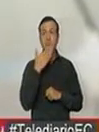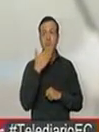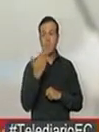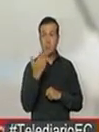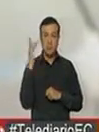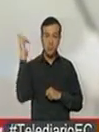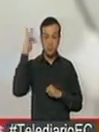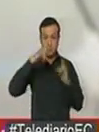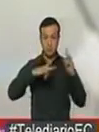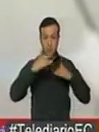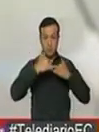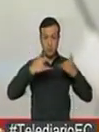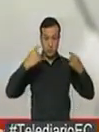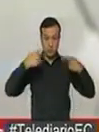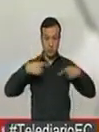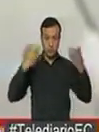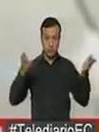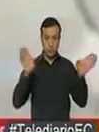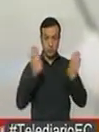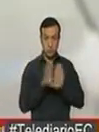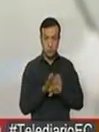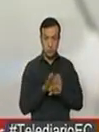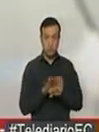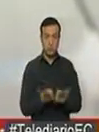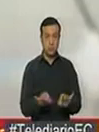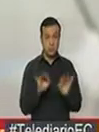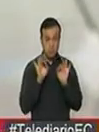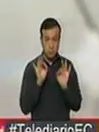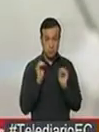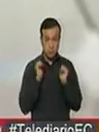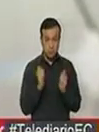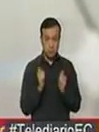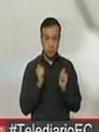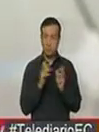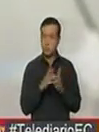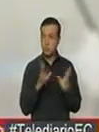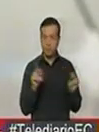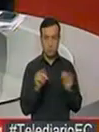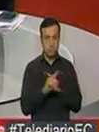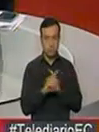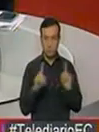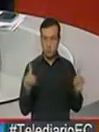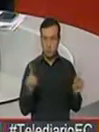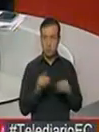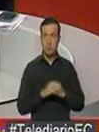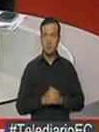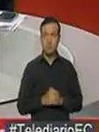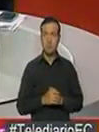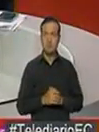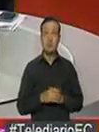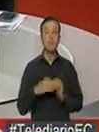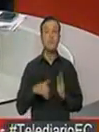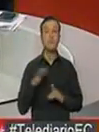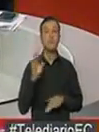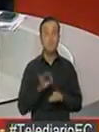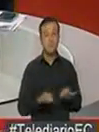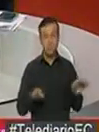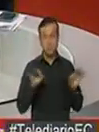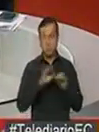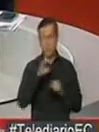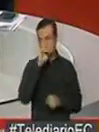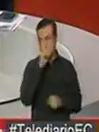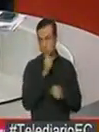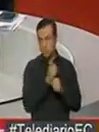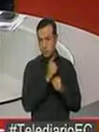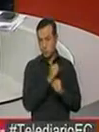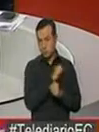cielos o cerrar fronteras no es el mecanismo más idóneo y objetivo para tratar este tema. Se tiene que seguir trabajando en los temas de prevención.